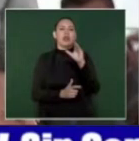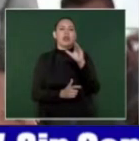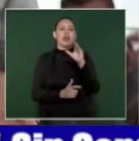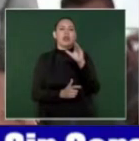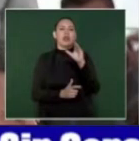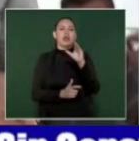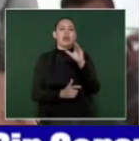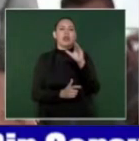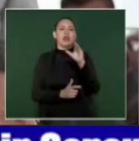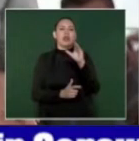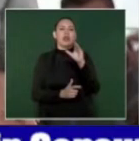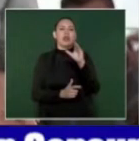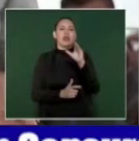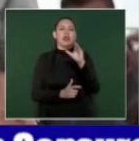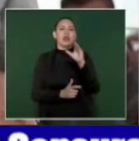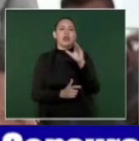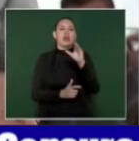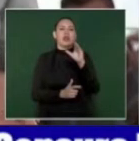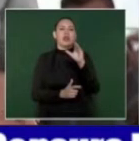Se me escapa.